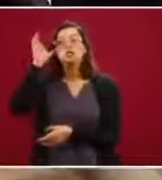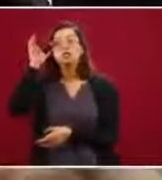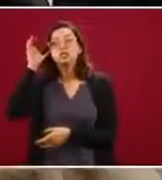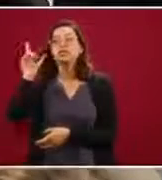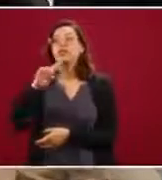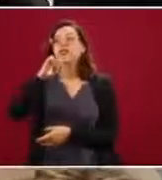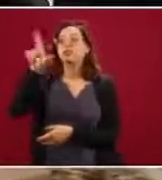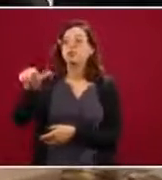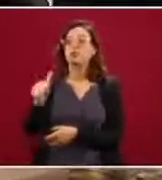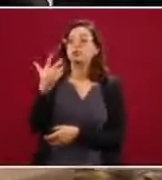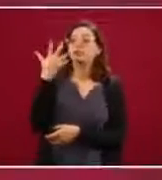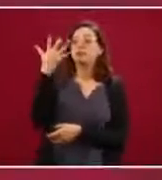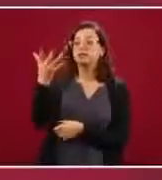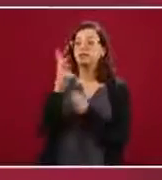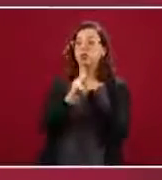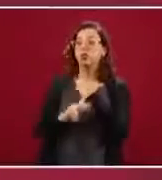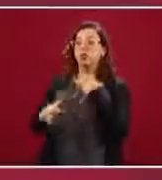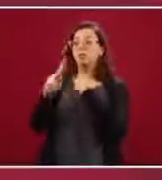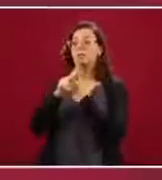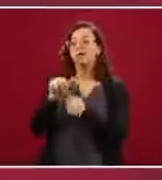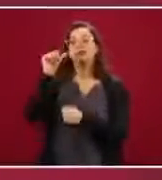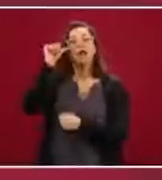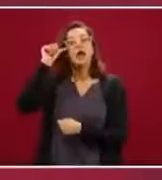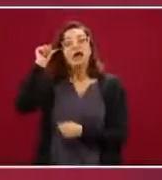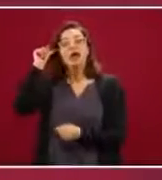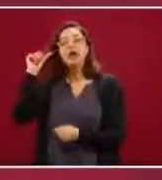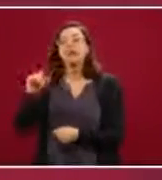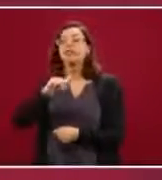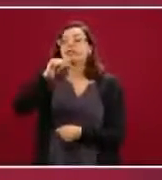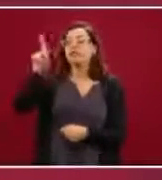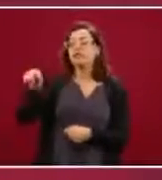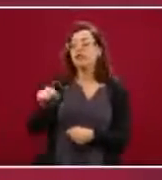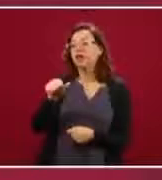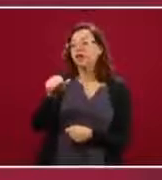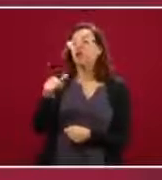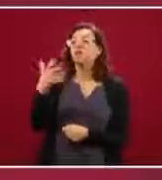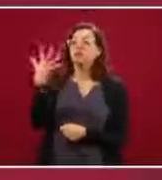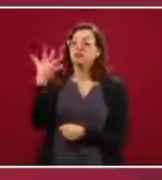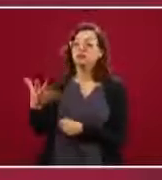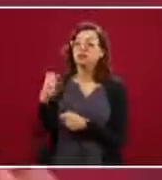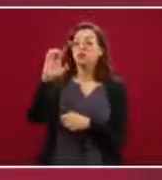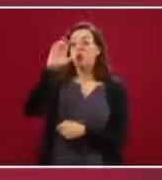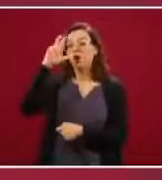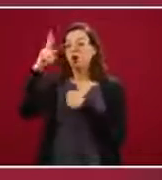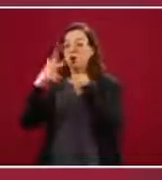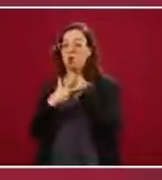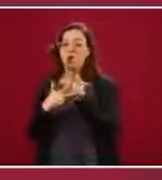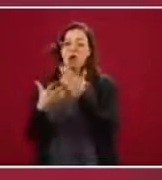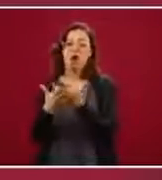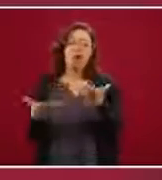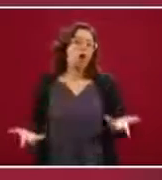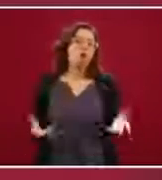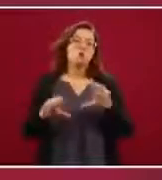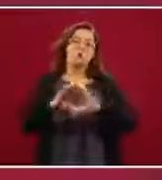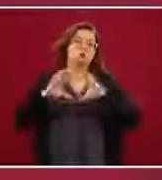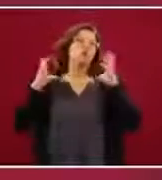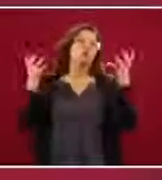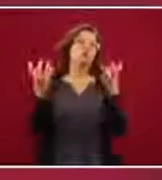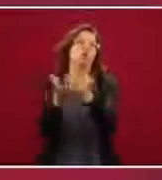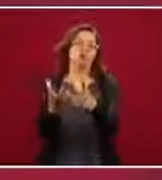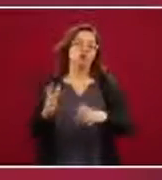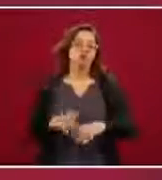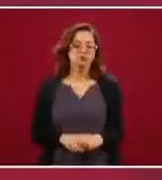países asiáticos, después uno en el Medio Oriente, después se sumaron 5 países europeos y ahorita está por todo el mundo.